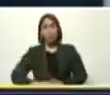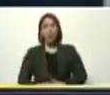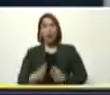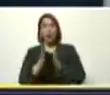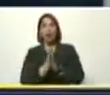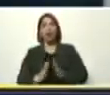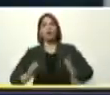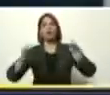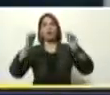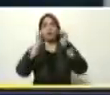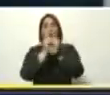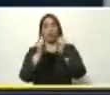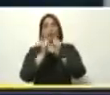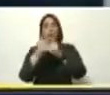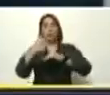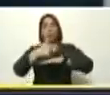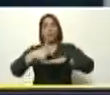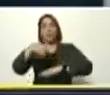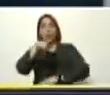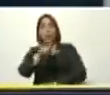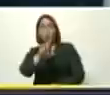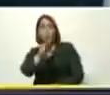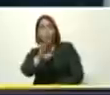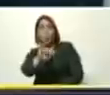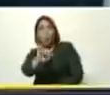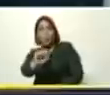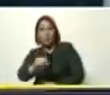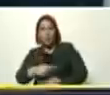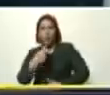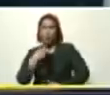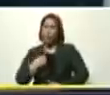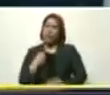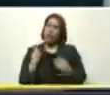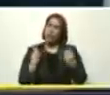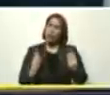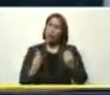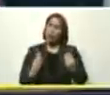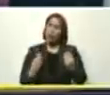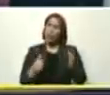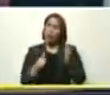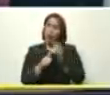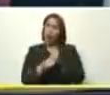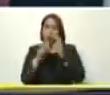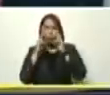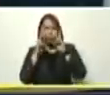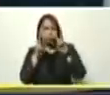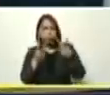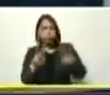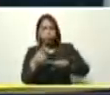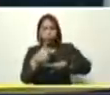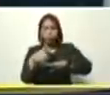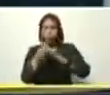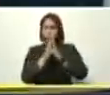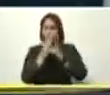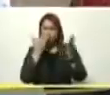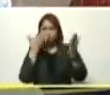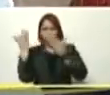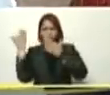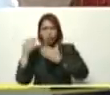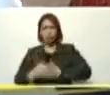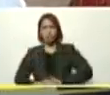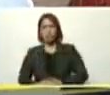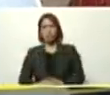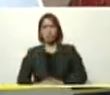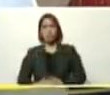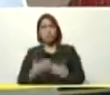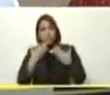Anzoátegui, gobernador Luis José Marcano, nos dijera cómo has encontrado la gobernación. Adelante, por favor. Gracias,